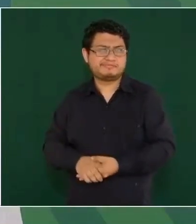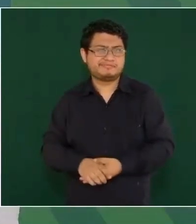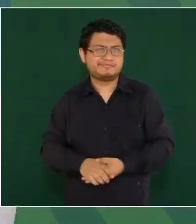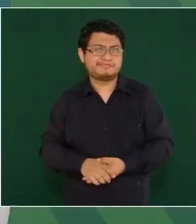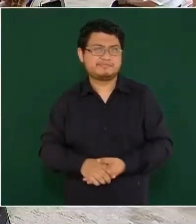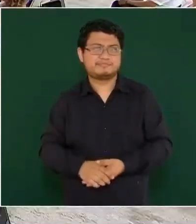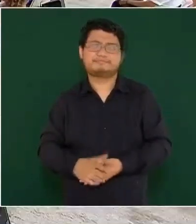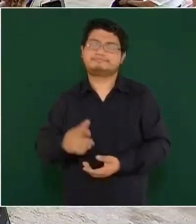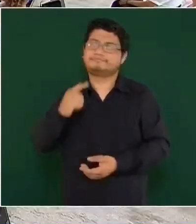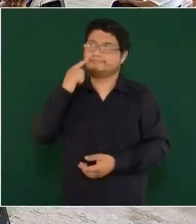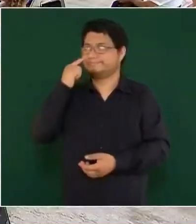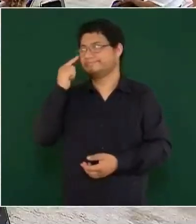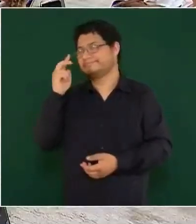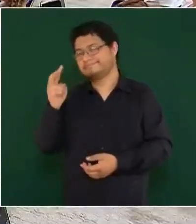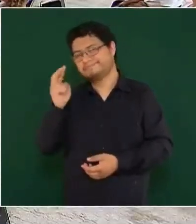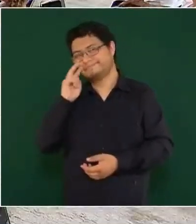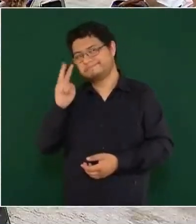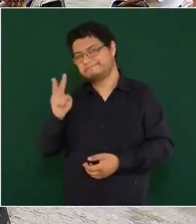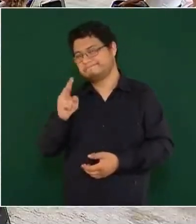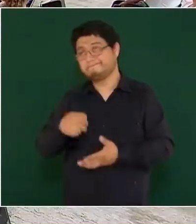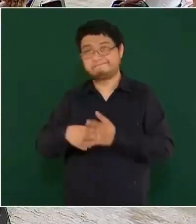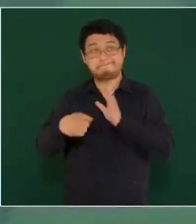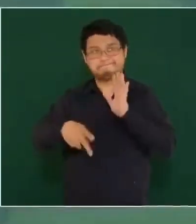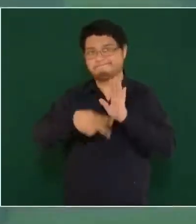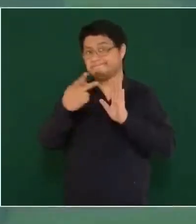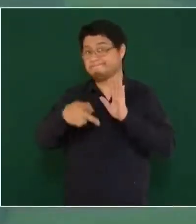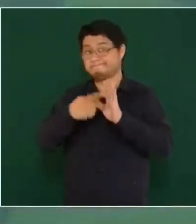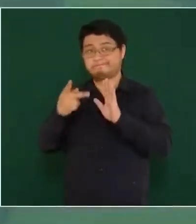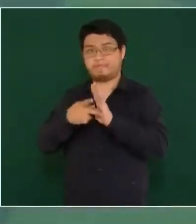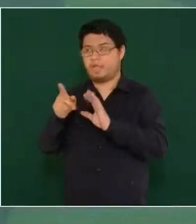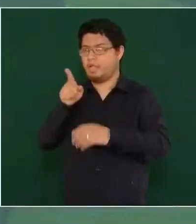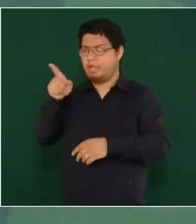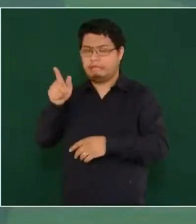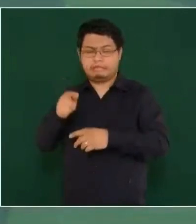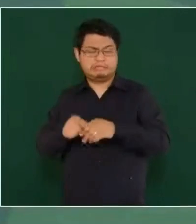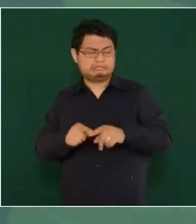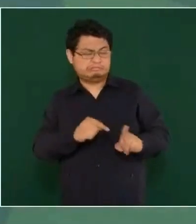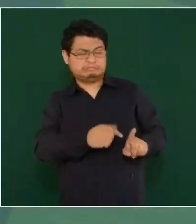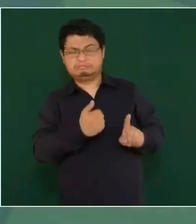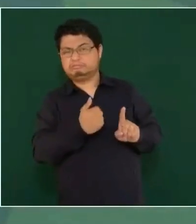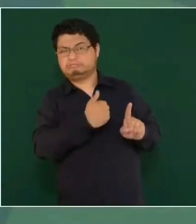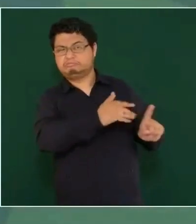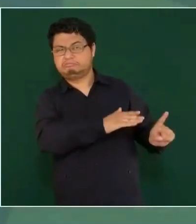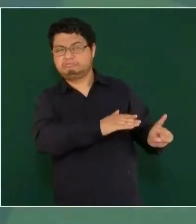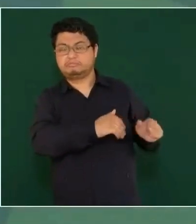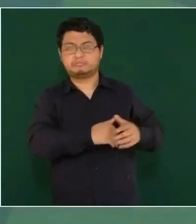de él ya hemos visto en otras ocasiones los racista Qué es